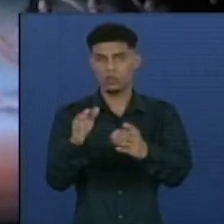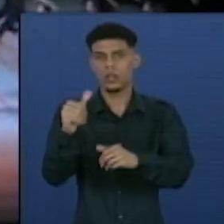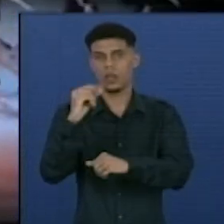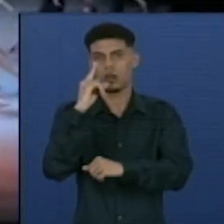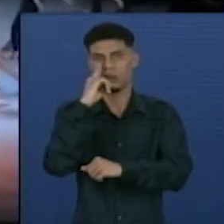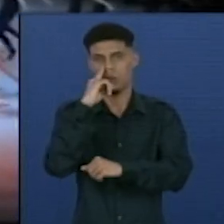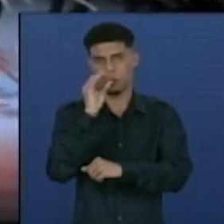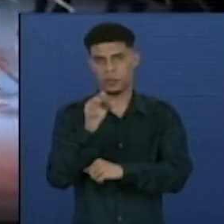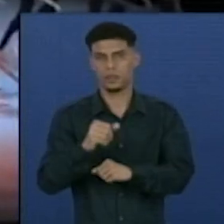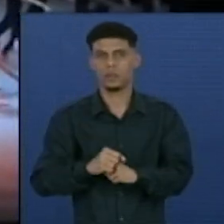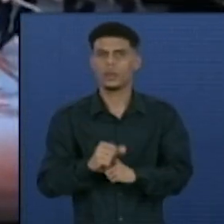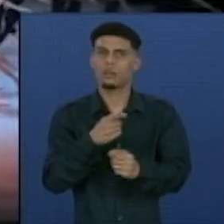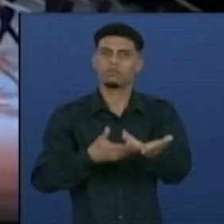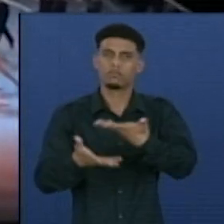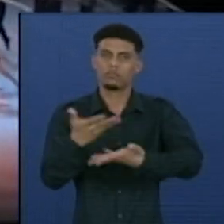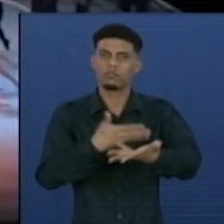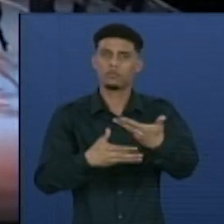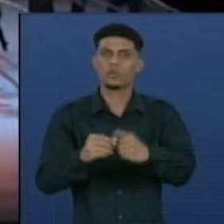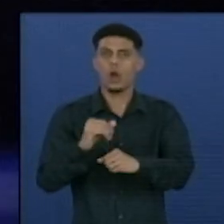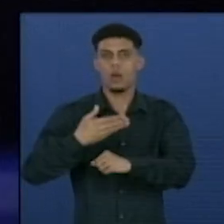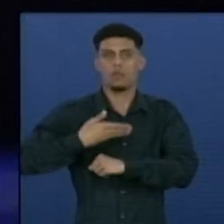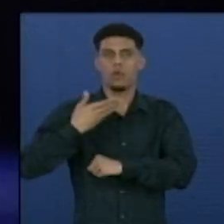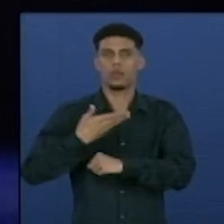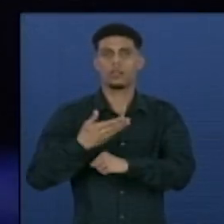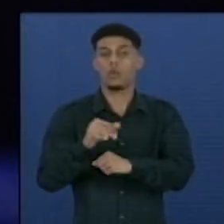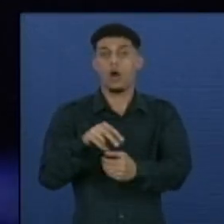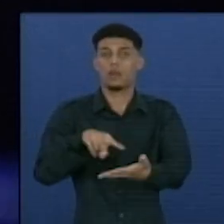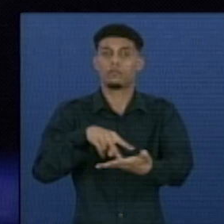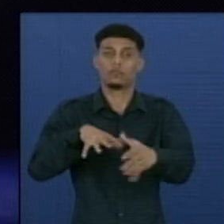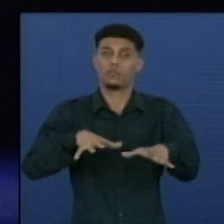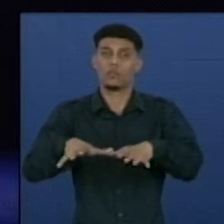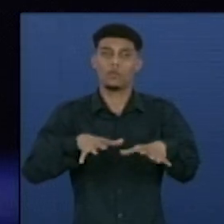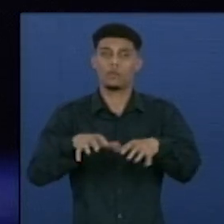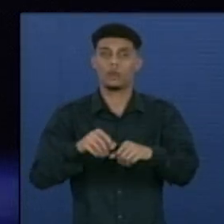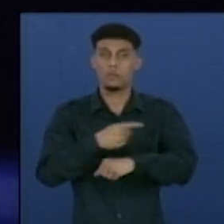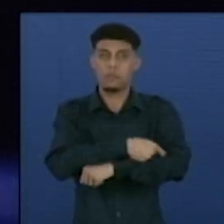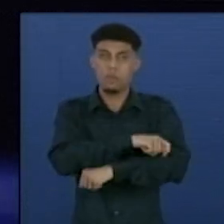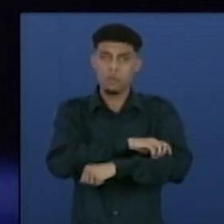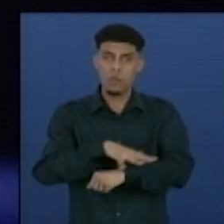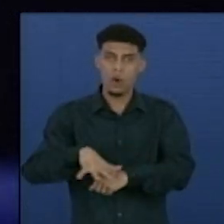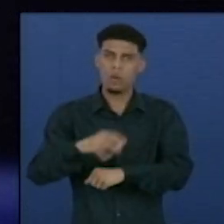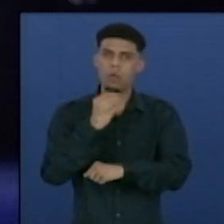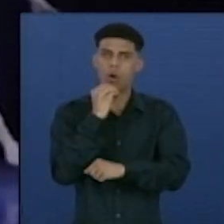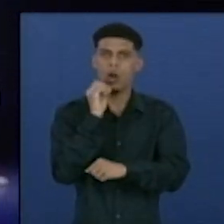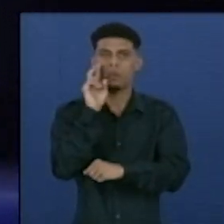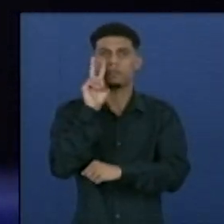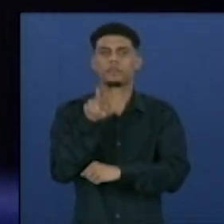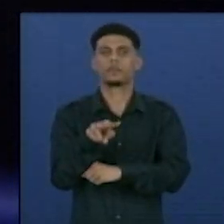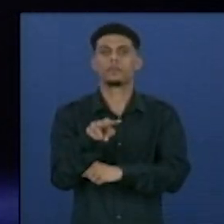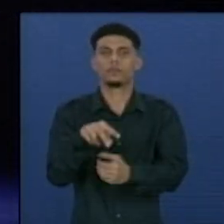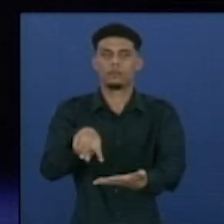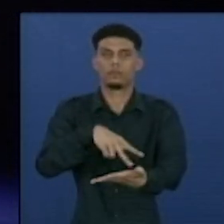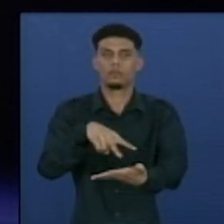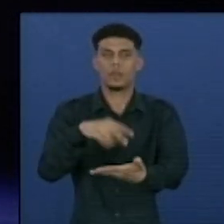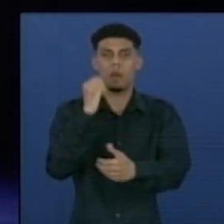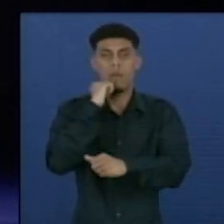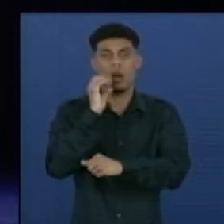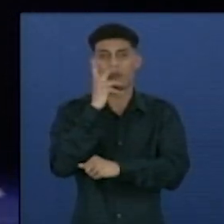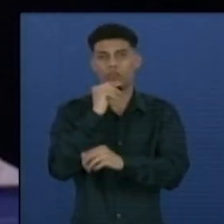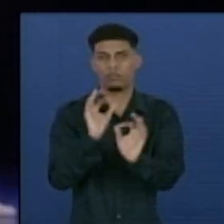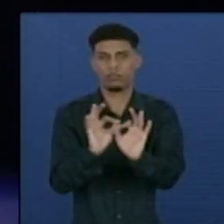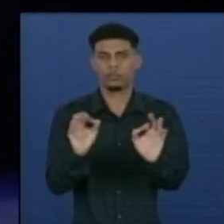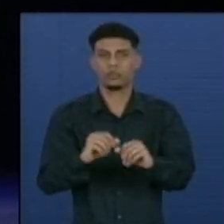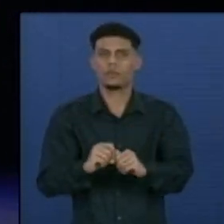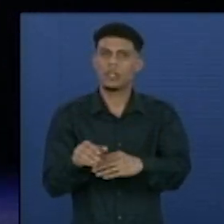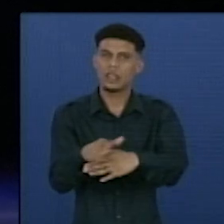de noviembre para compartir la poesía del movimiento. El público podrá disfrutar del más famoso ballet del planeta, El